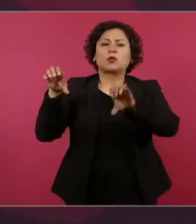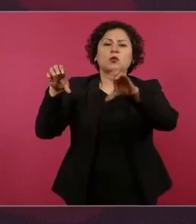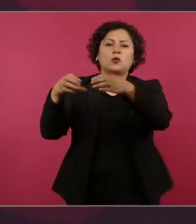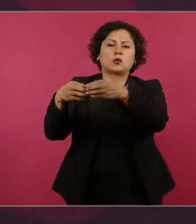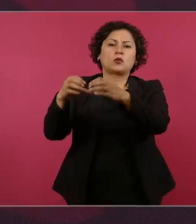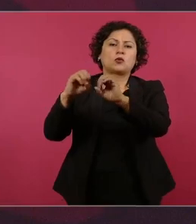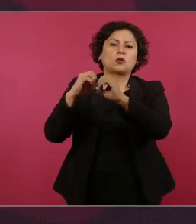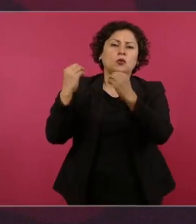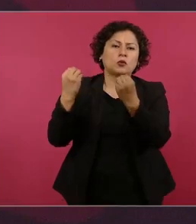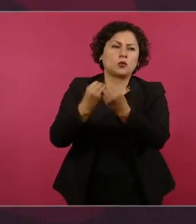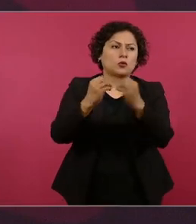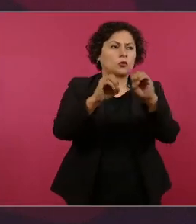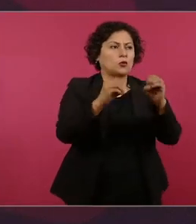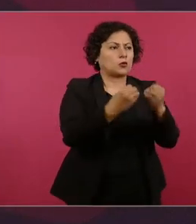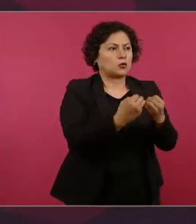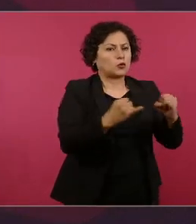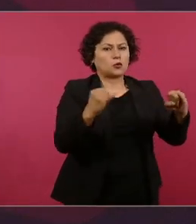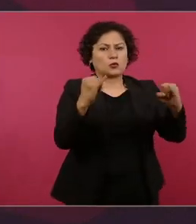como